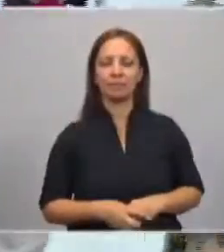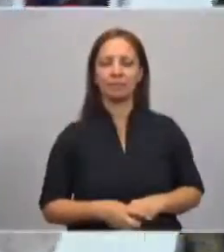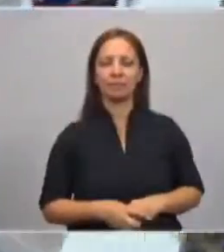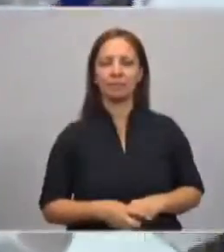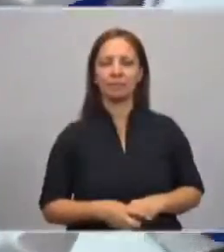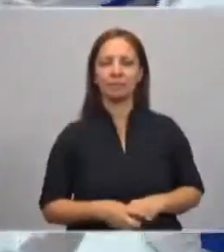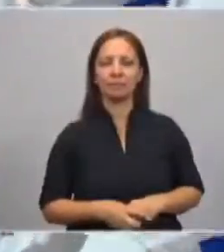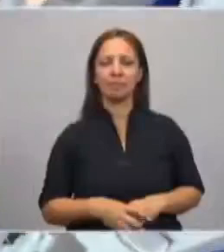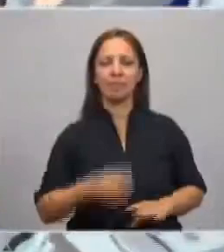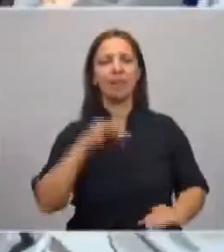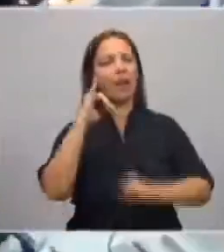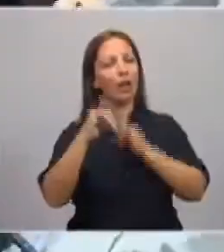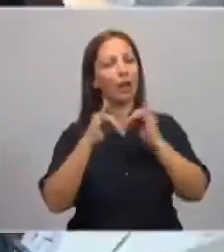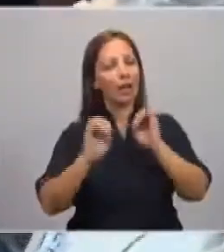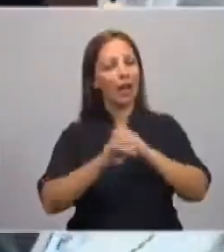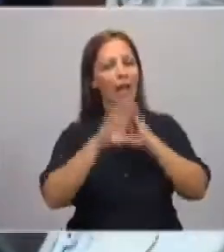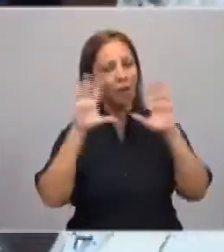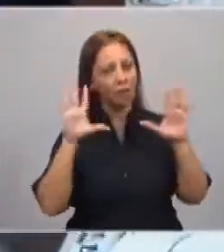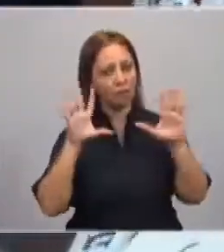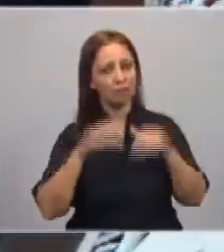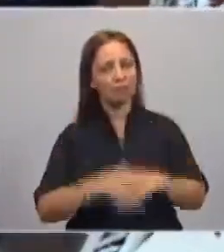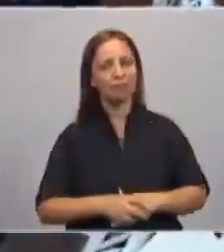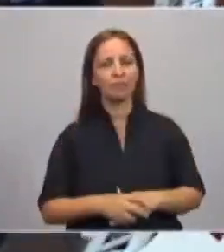Que quede claro,